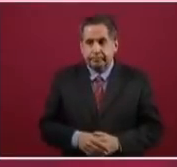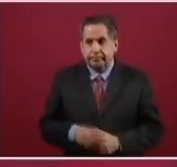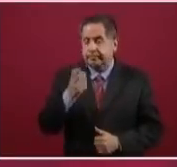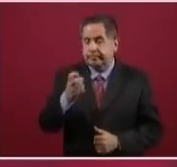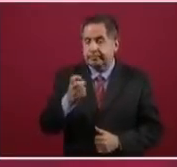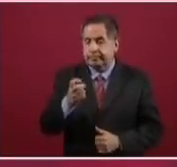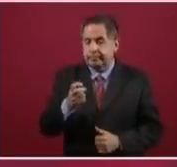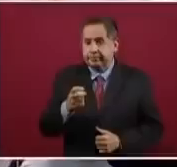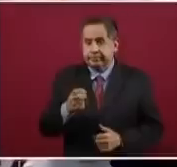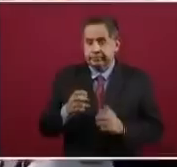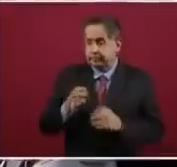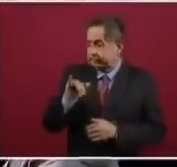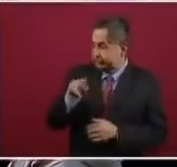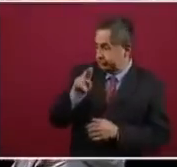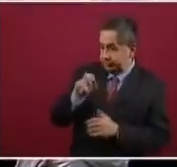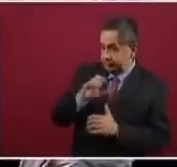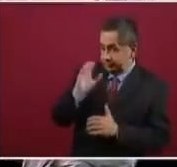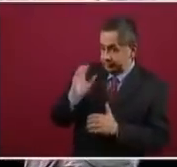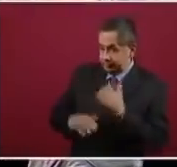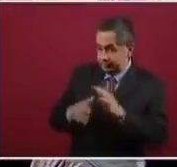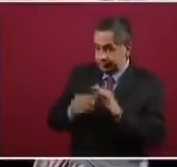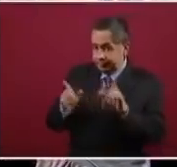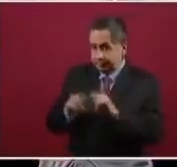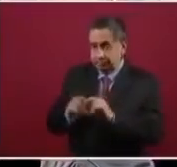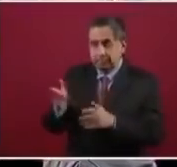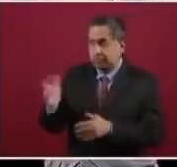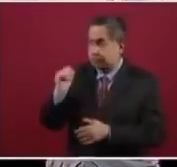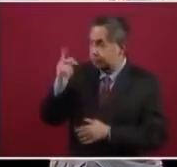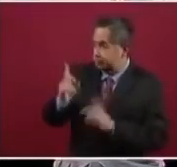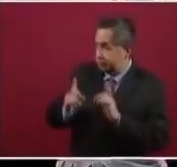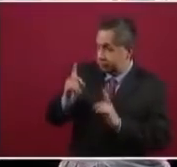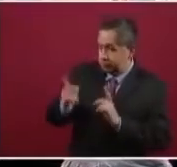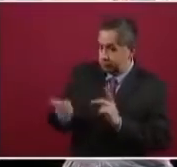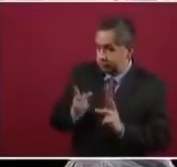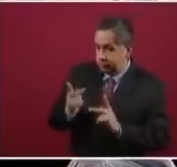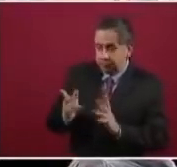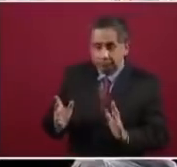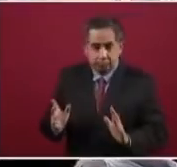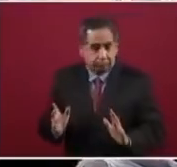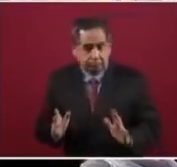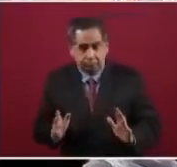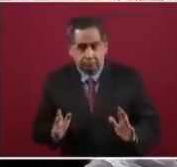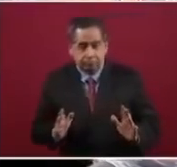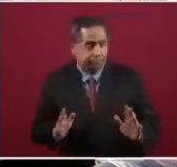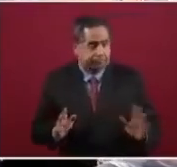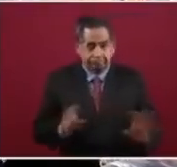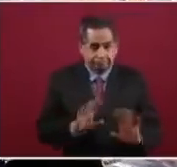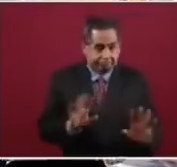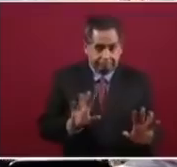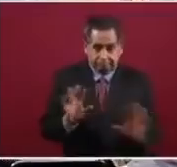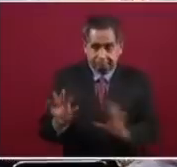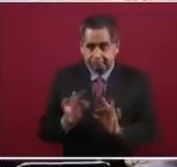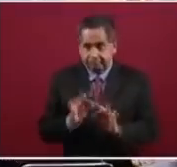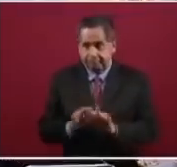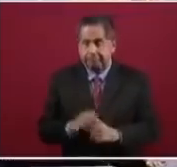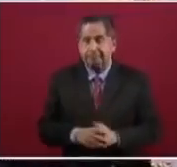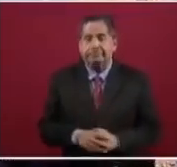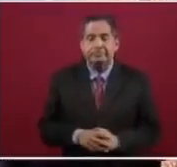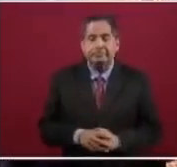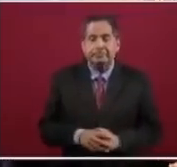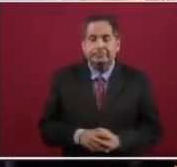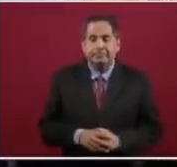esto no sé jesús si te parece o si hay algunas de esas preguntas qué hacemos